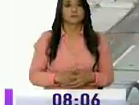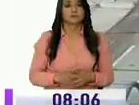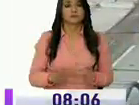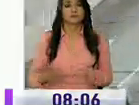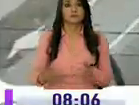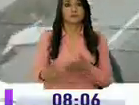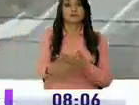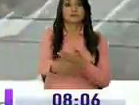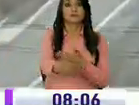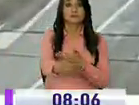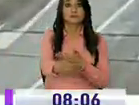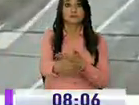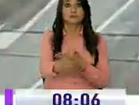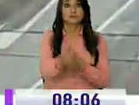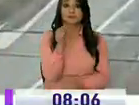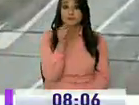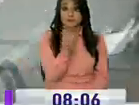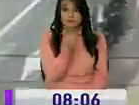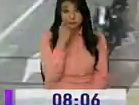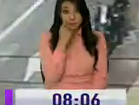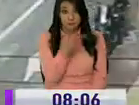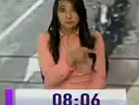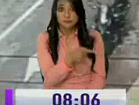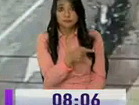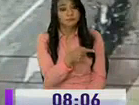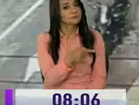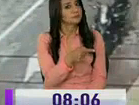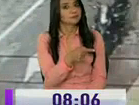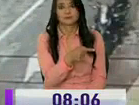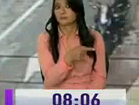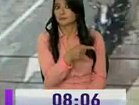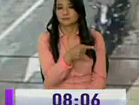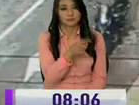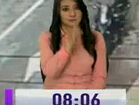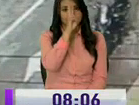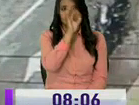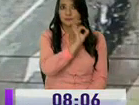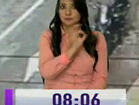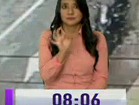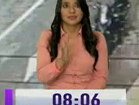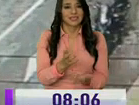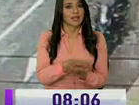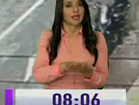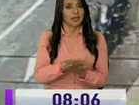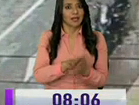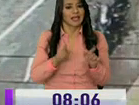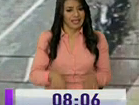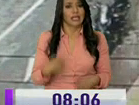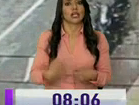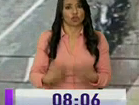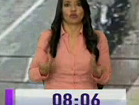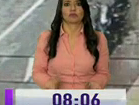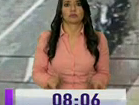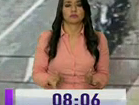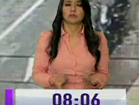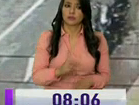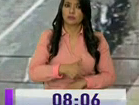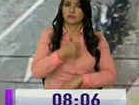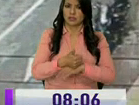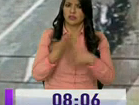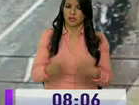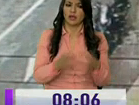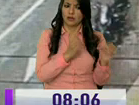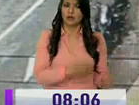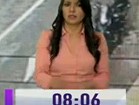bloqueadas. O sea, aquí evidentemente hay una intencionalidad de caotizar la ciudad. Entonces las autoridades tienen que poner